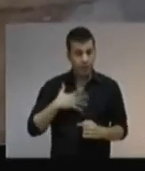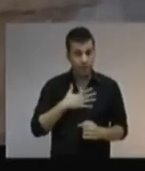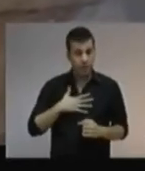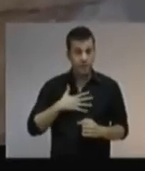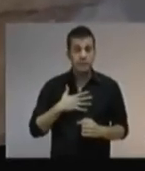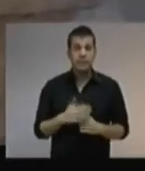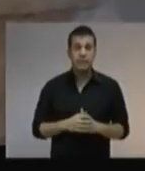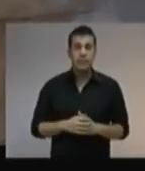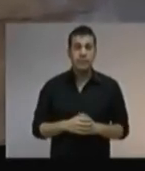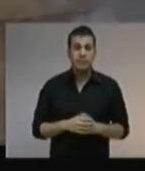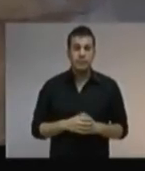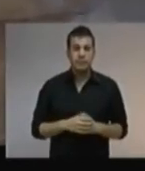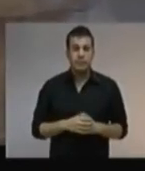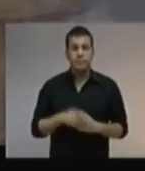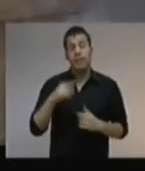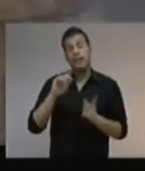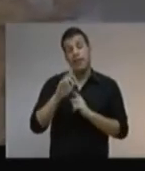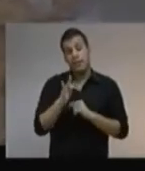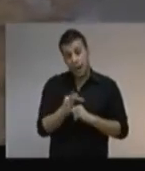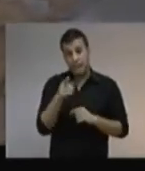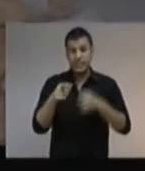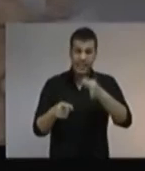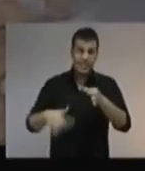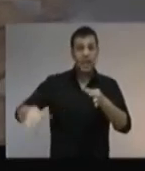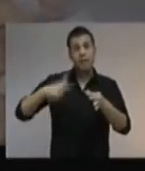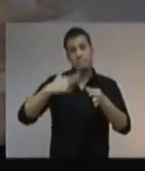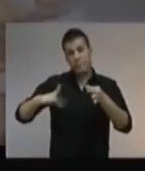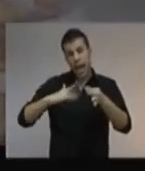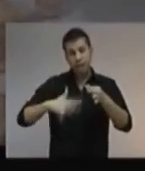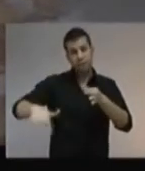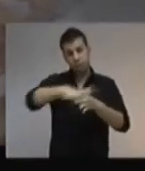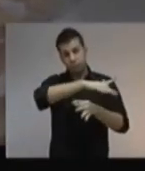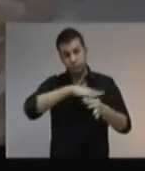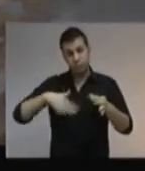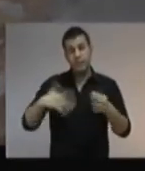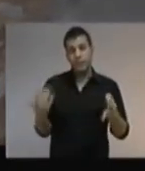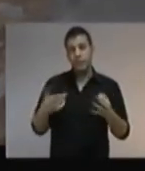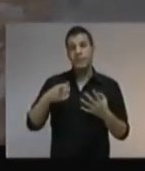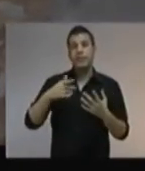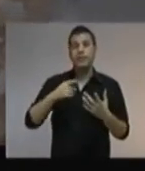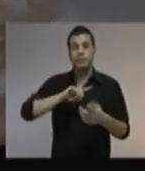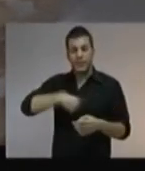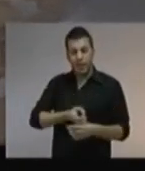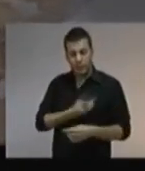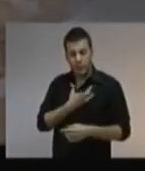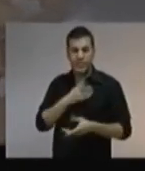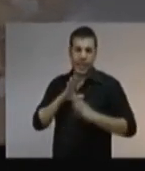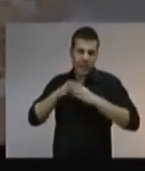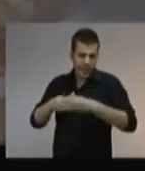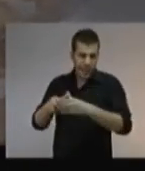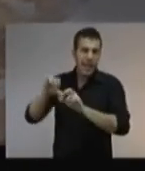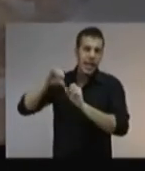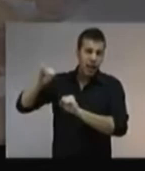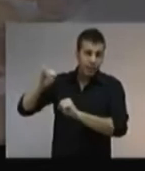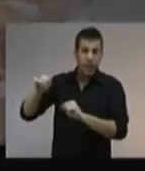agradables y después, pues claro, ten en cuenta que estamos rodeados de mar y nuestra verdadera afición es el mar y la vela. Entonces